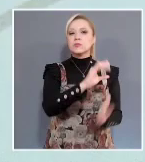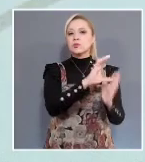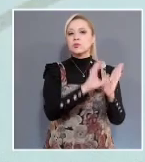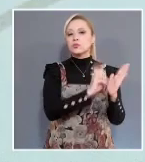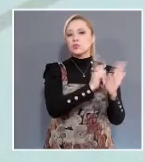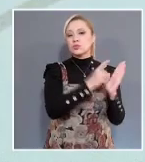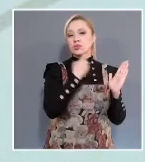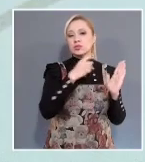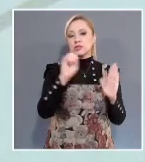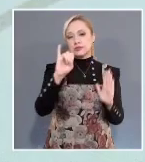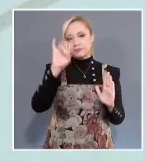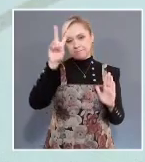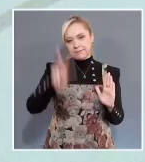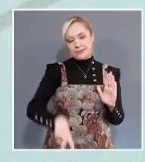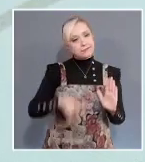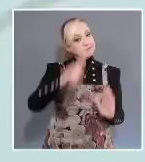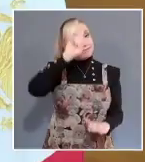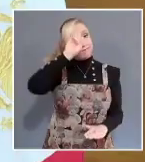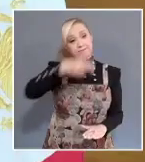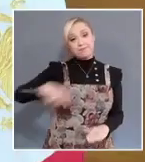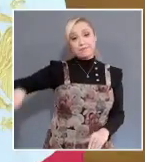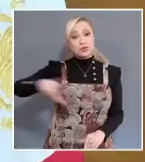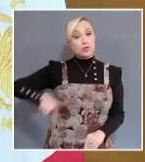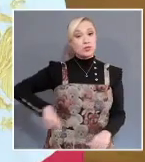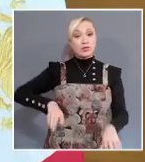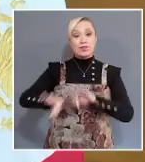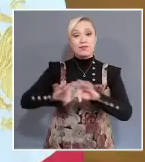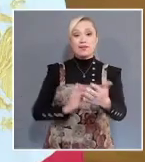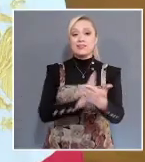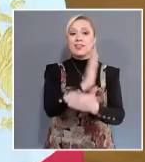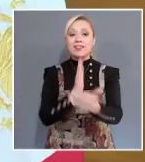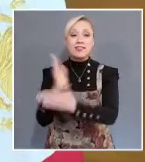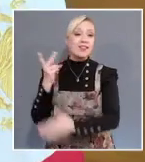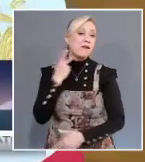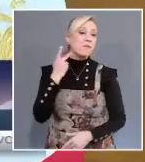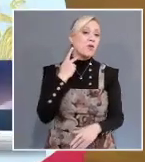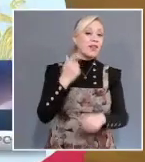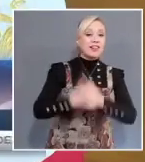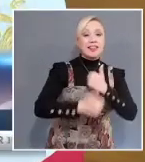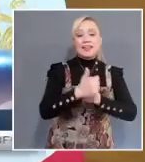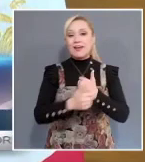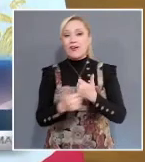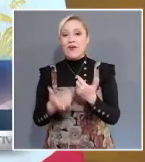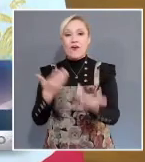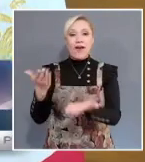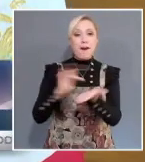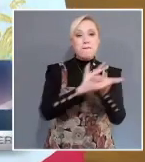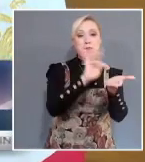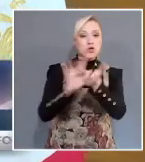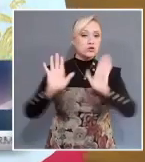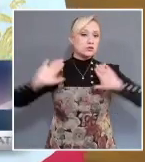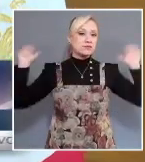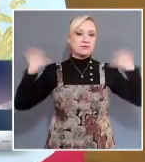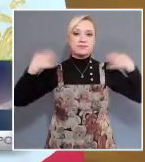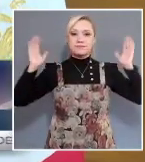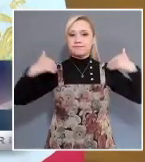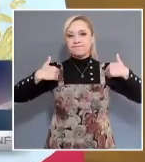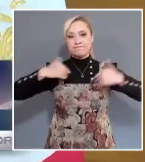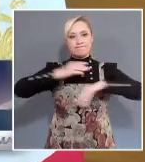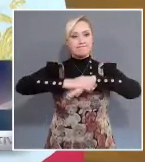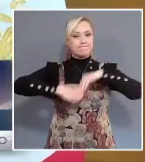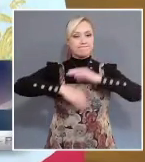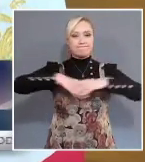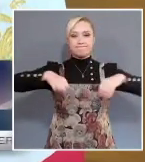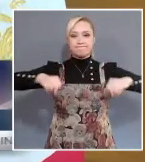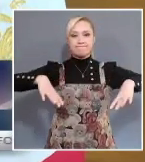públicos en las contiendas políticas en este caso para las personas servidoras públicas se ha se han determinado